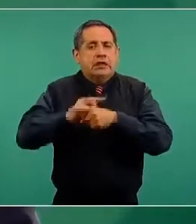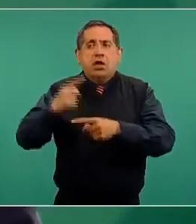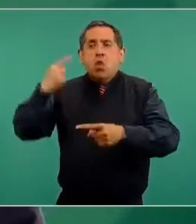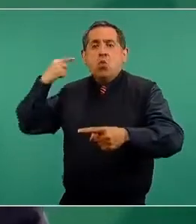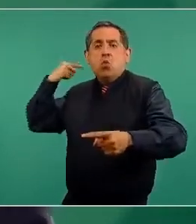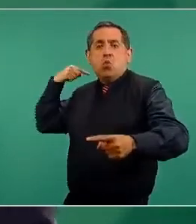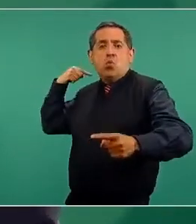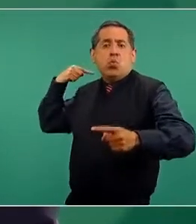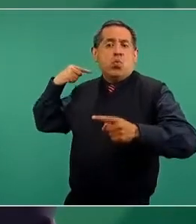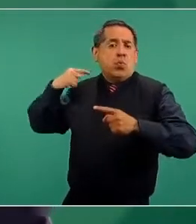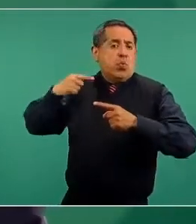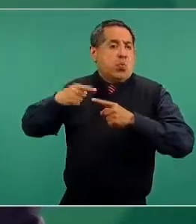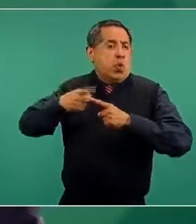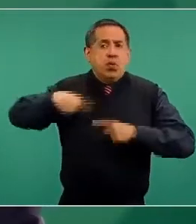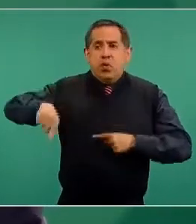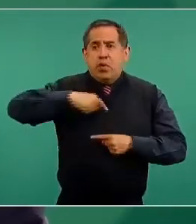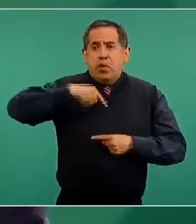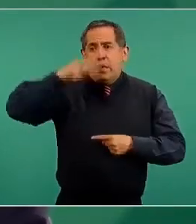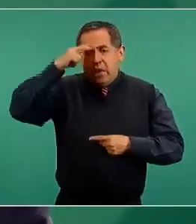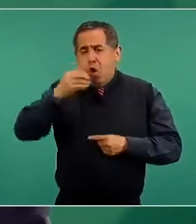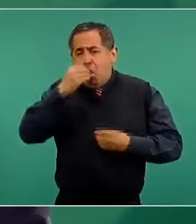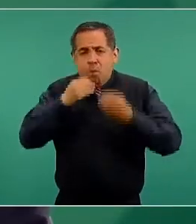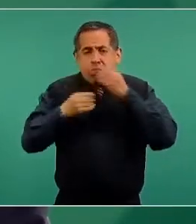estructurales, pero que tiene un impacto enorme,